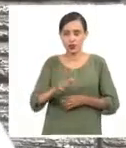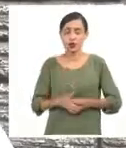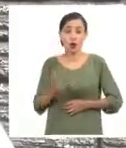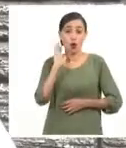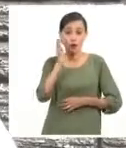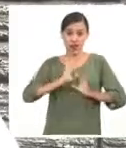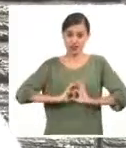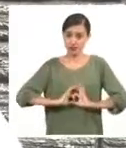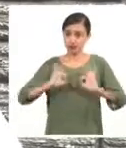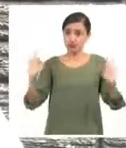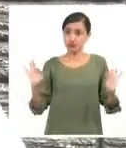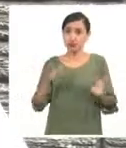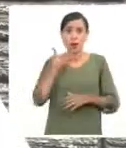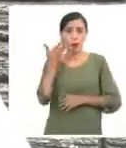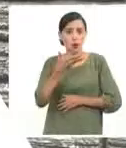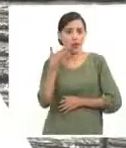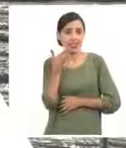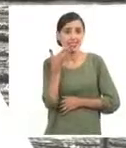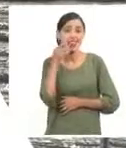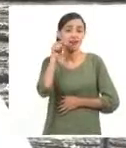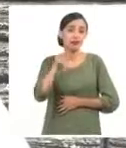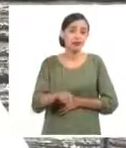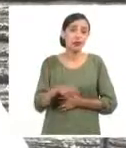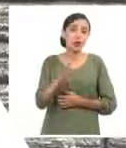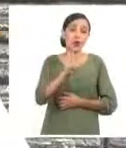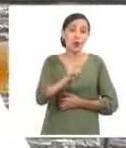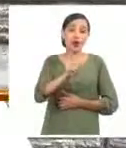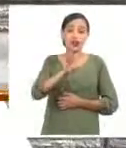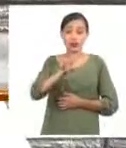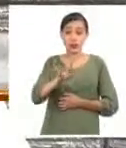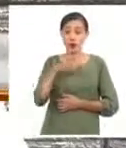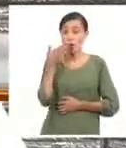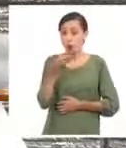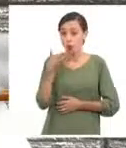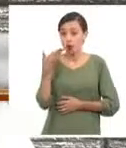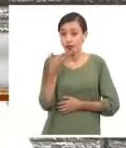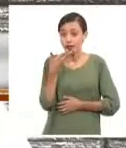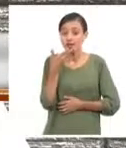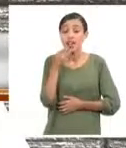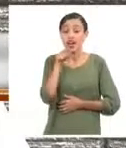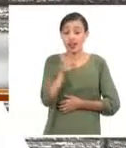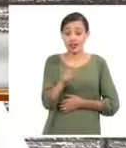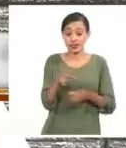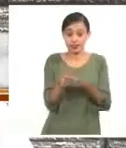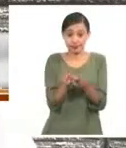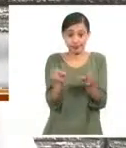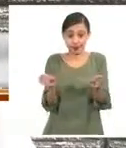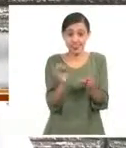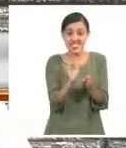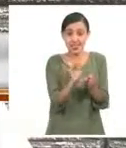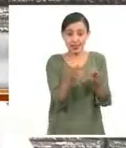magistrales, ponencias, que en este caso son 49 ponencias divididas en 7